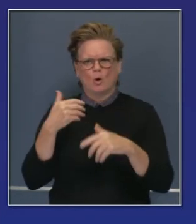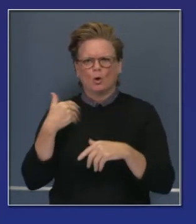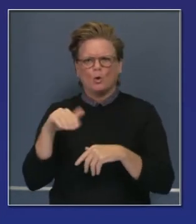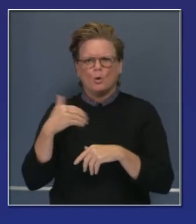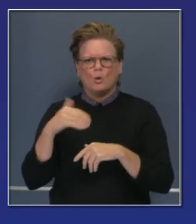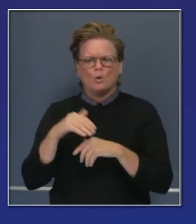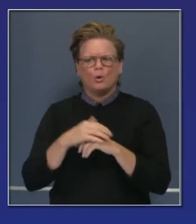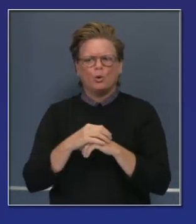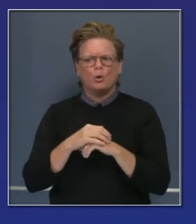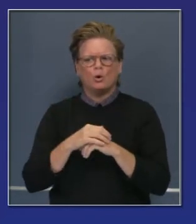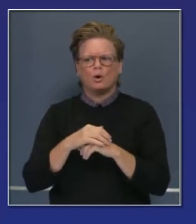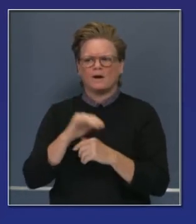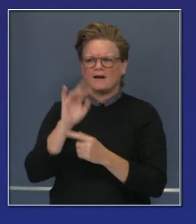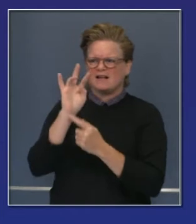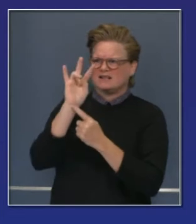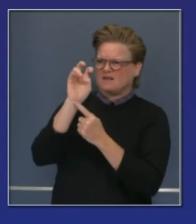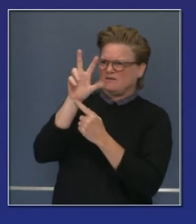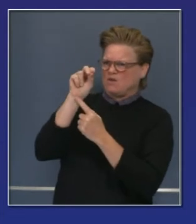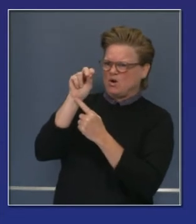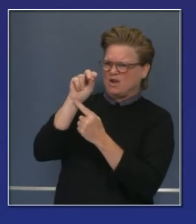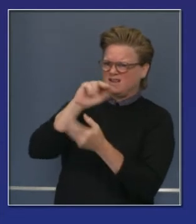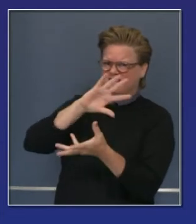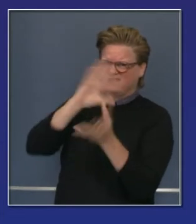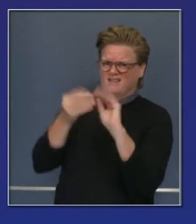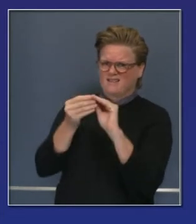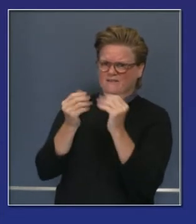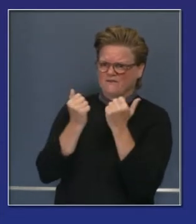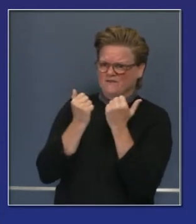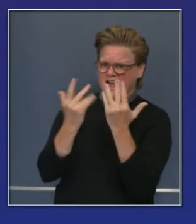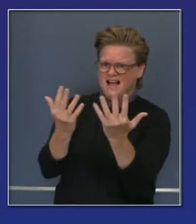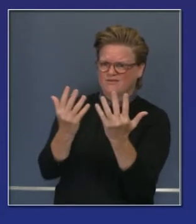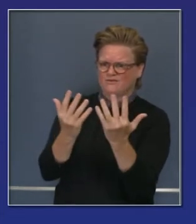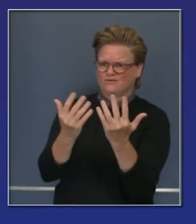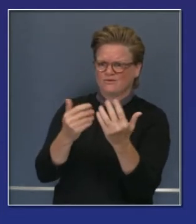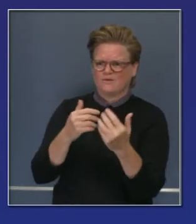estos incendios mayores. 730 incendios en general,